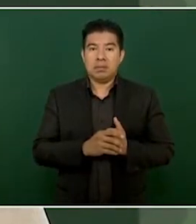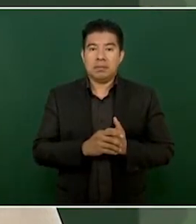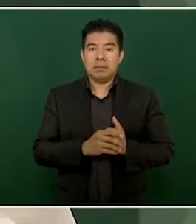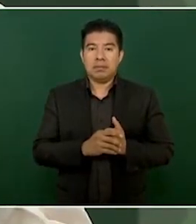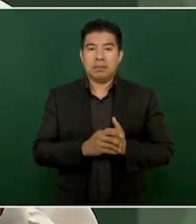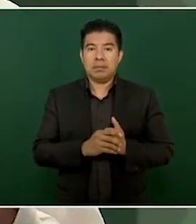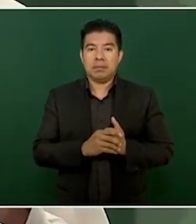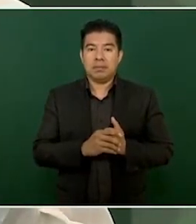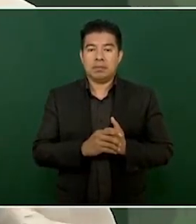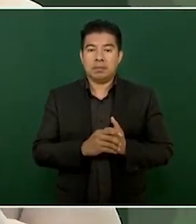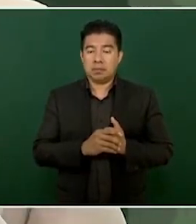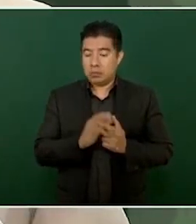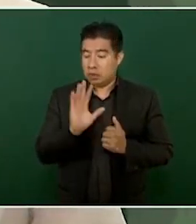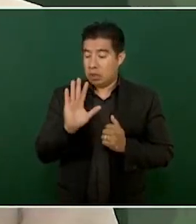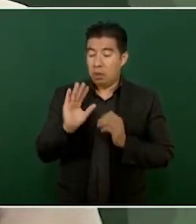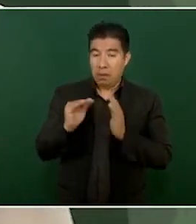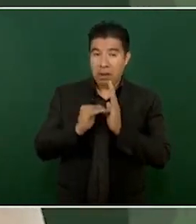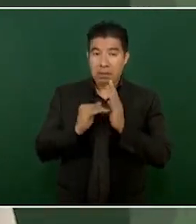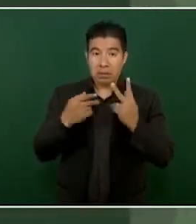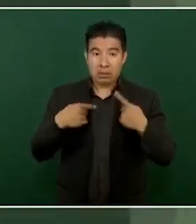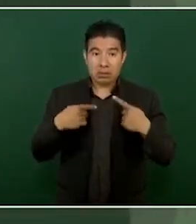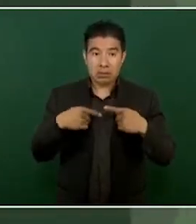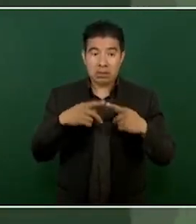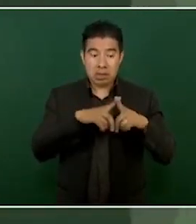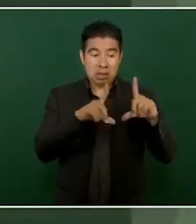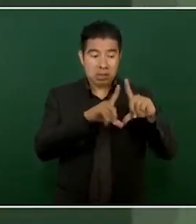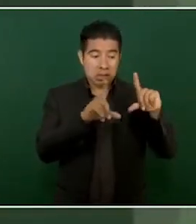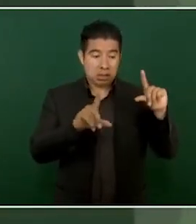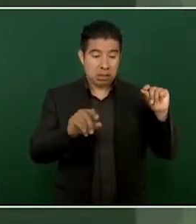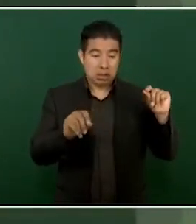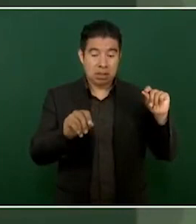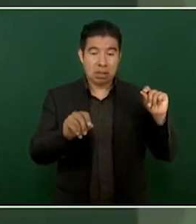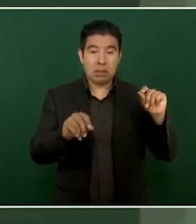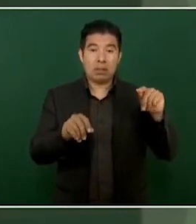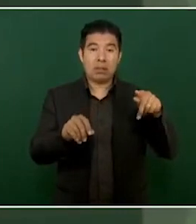Y de esos 5,000, 5 periodistas.